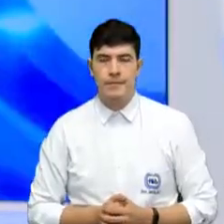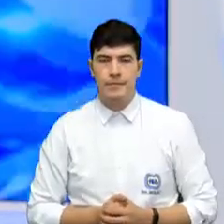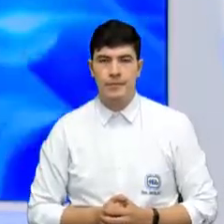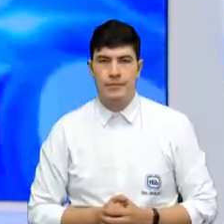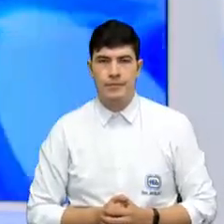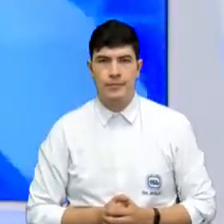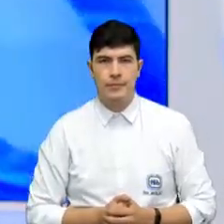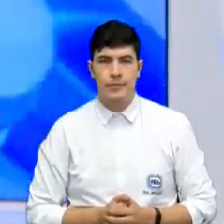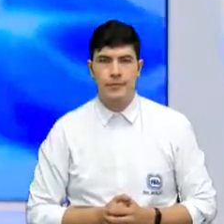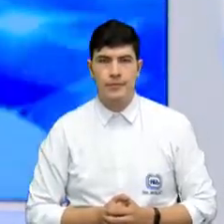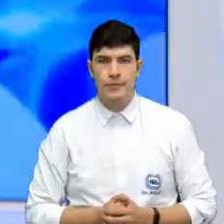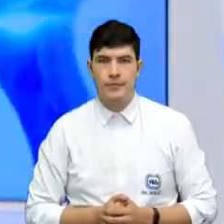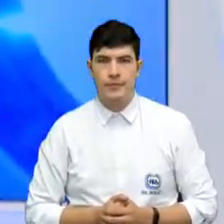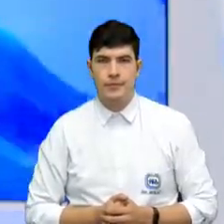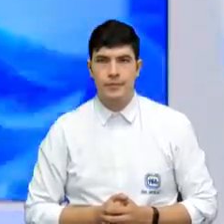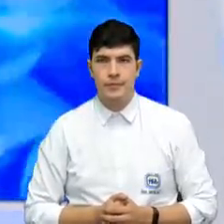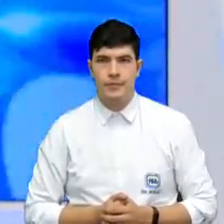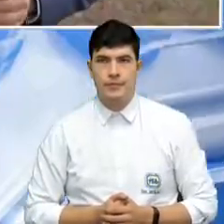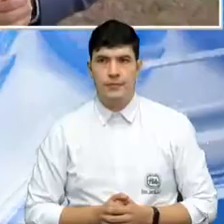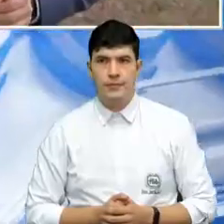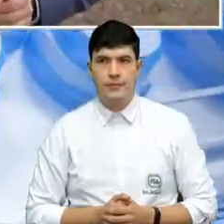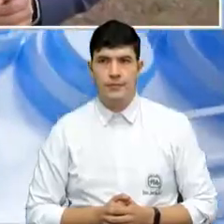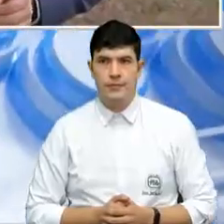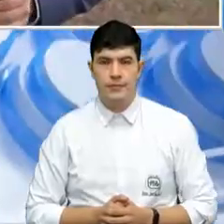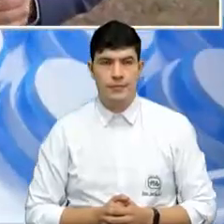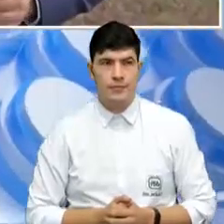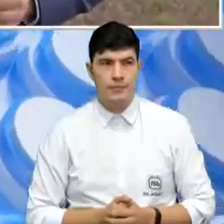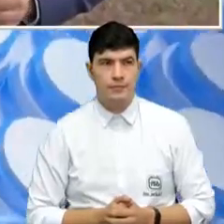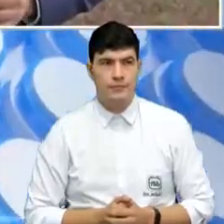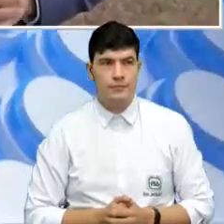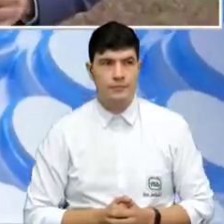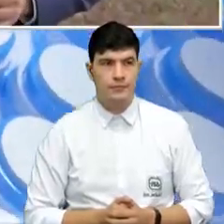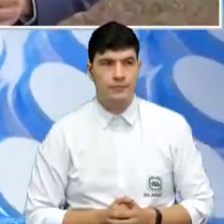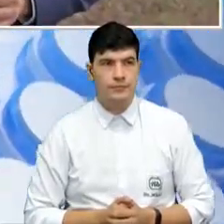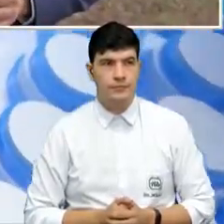muy buenas tardes. ¿Y qué dice el primer mandatario?